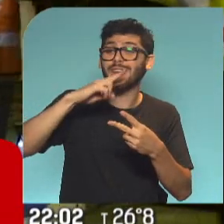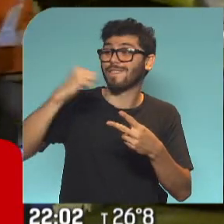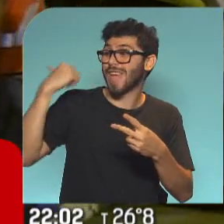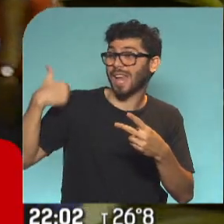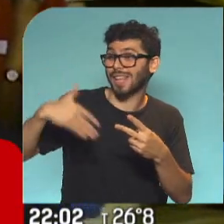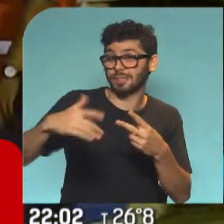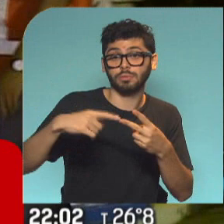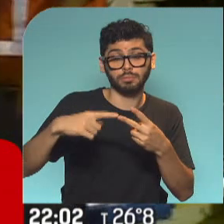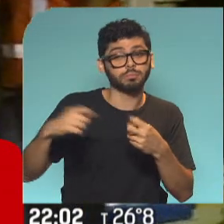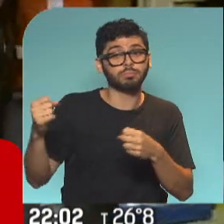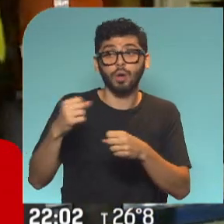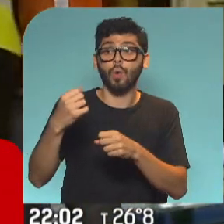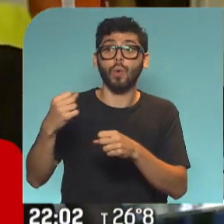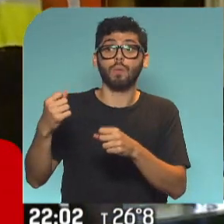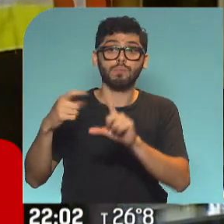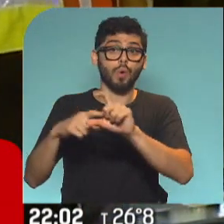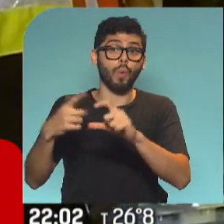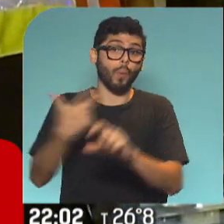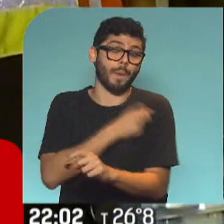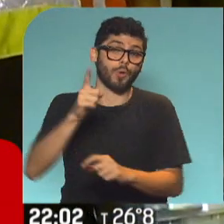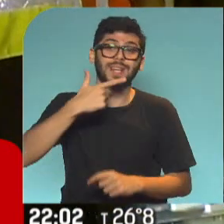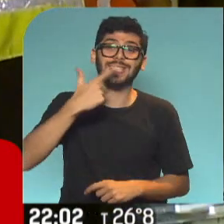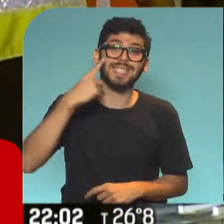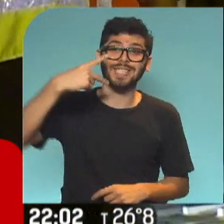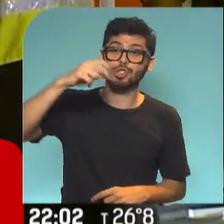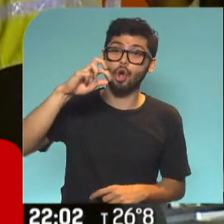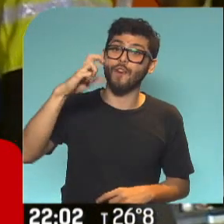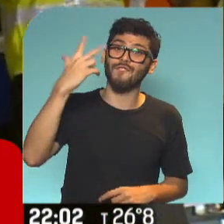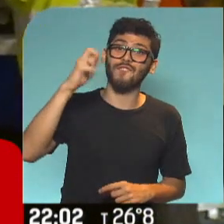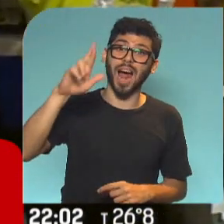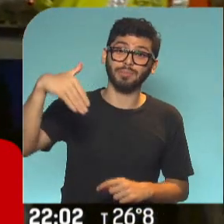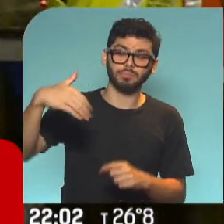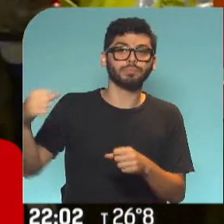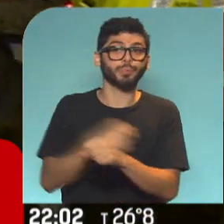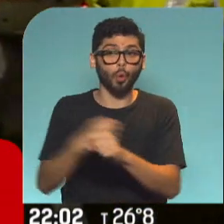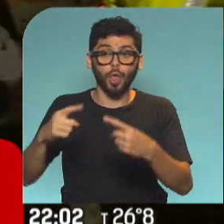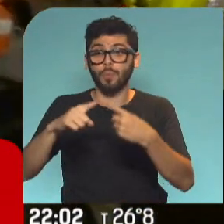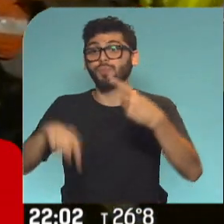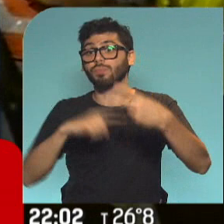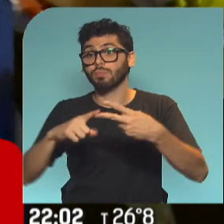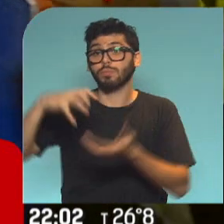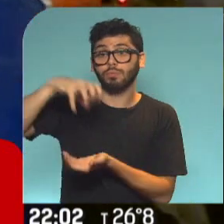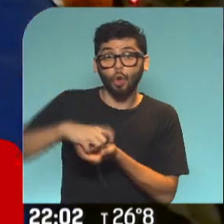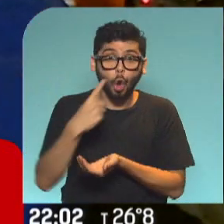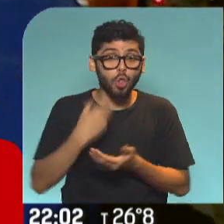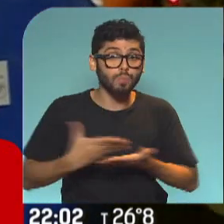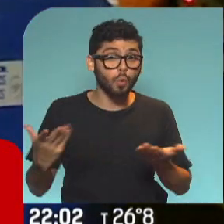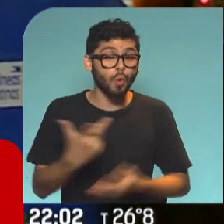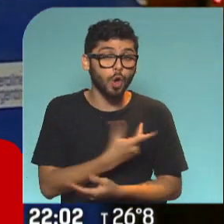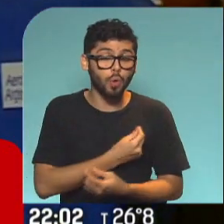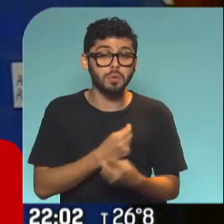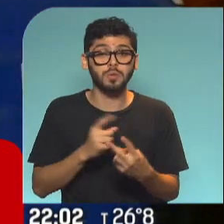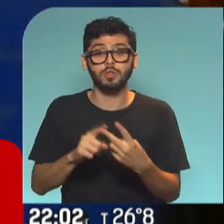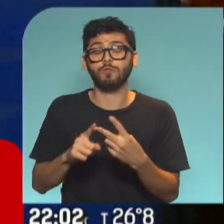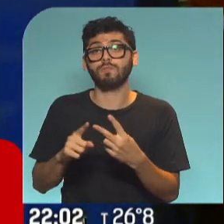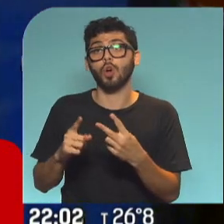acá fue la aprobación de la vacuna Sinopharm. Claro. Luego supimos el monitor público de vacunación, algo que no repara